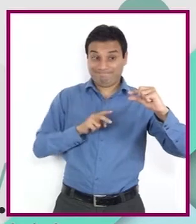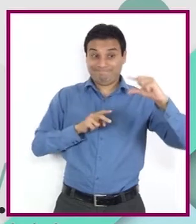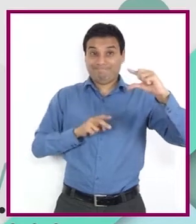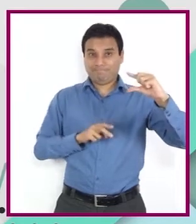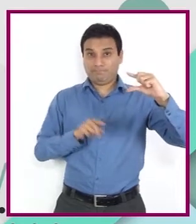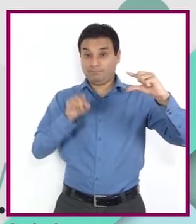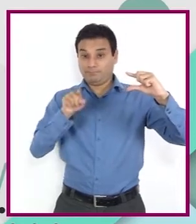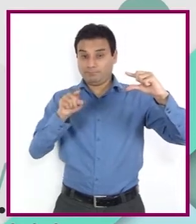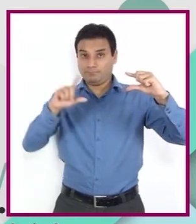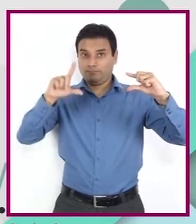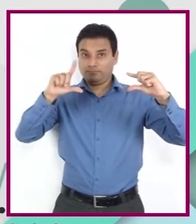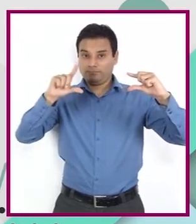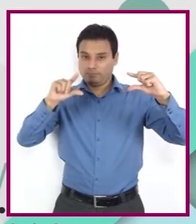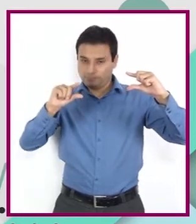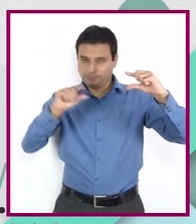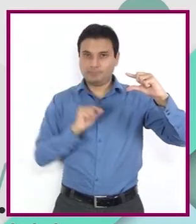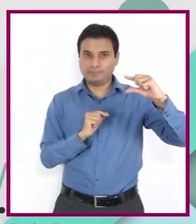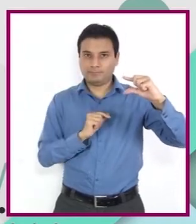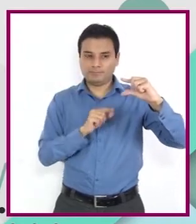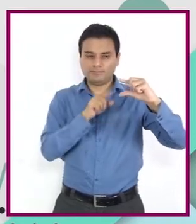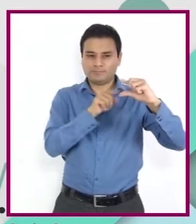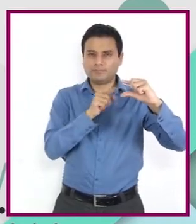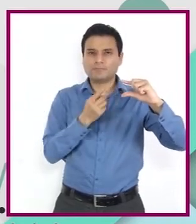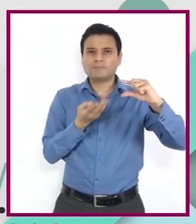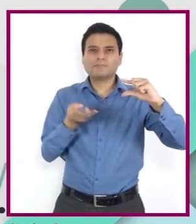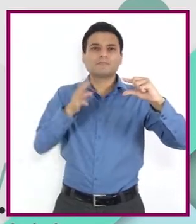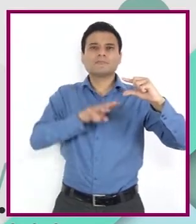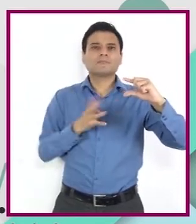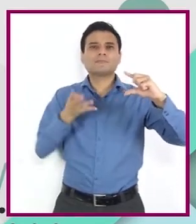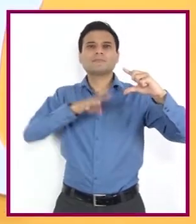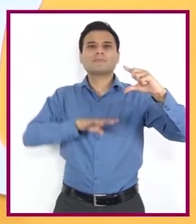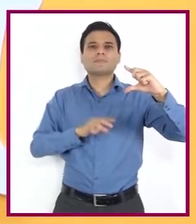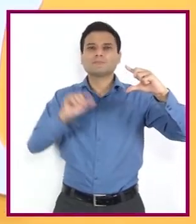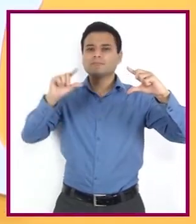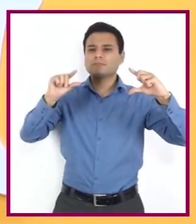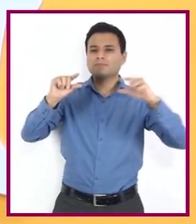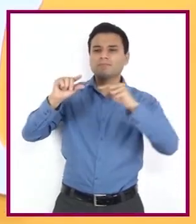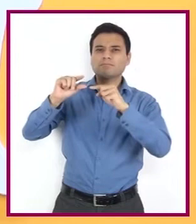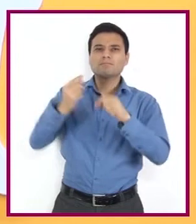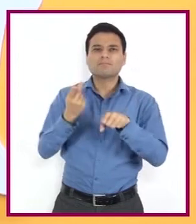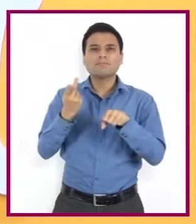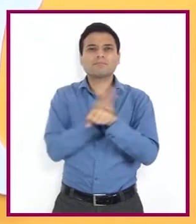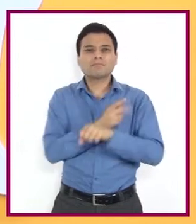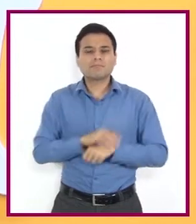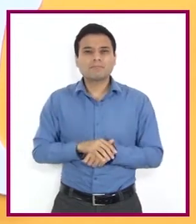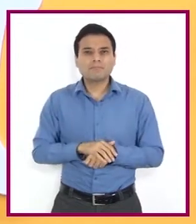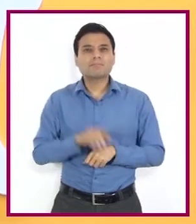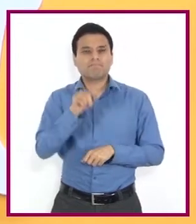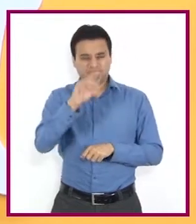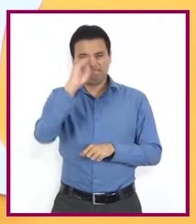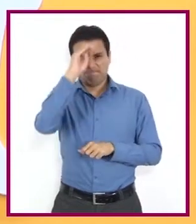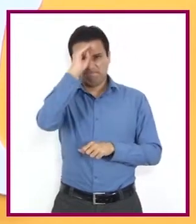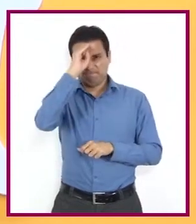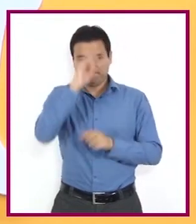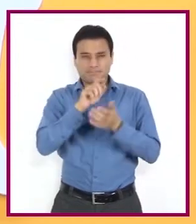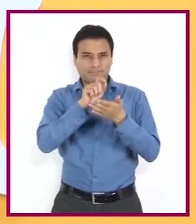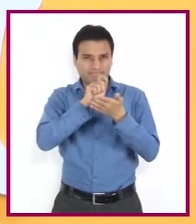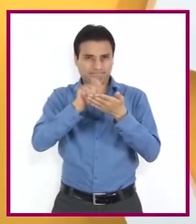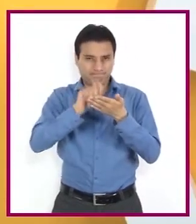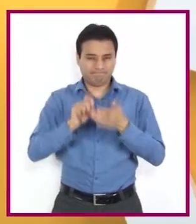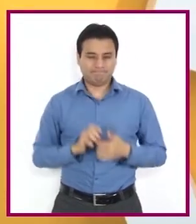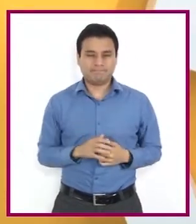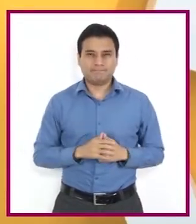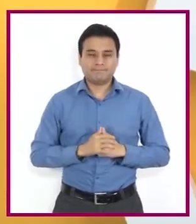si se triplica o cuadriplica, ¿qué pasa con la cantidad correspondiente? Allá en casa, ustedes escriban una conclusión al respecto.